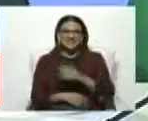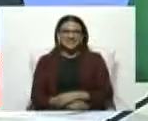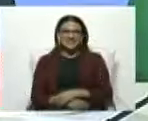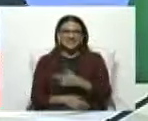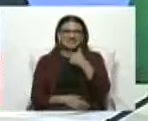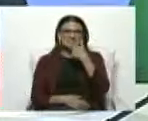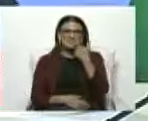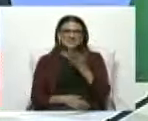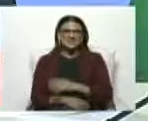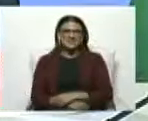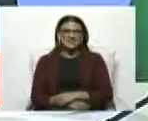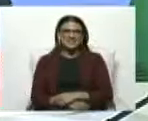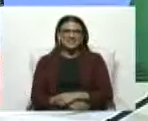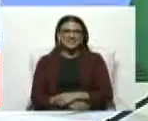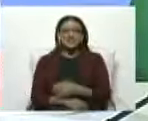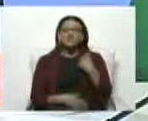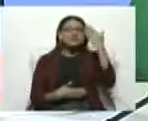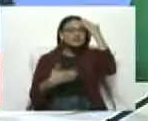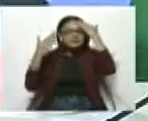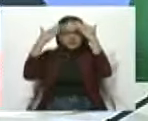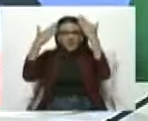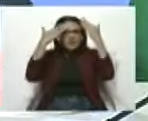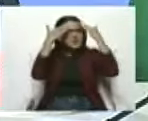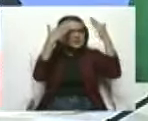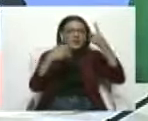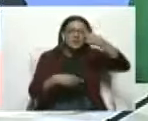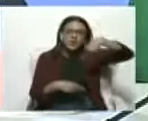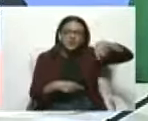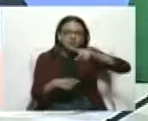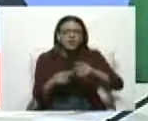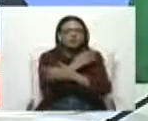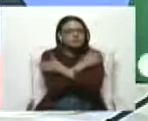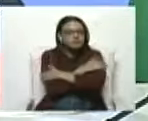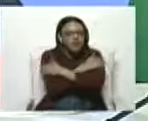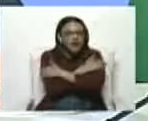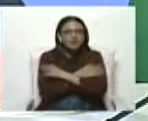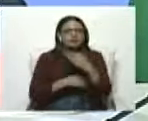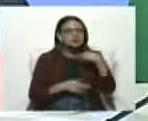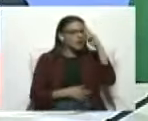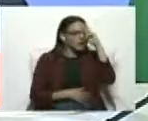Saludo a todas y a todos con mucho cariño, respeto.